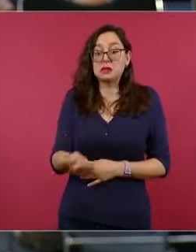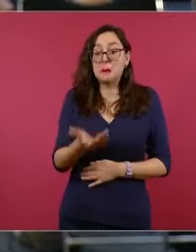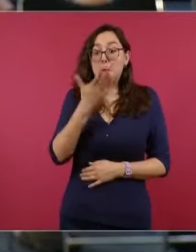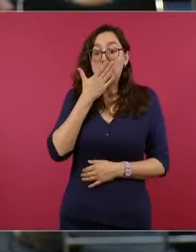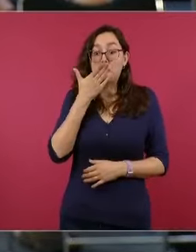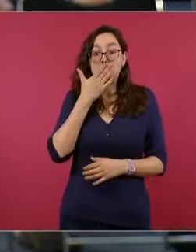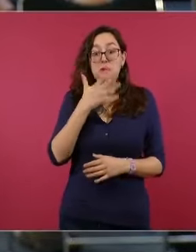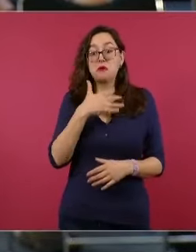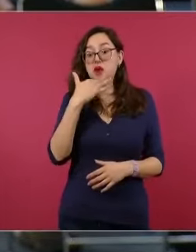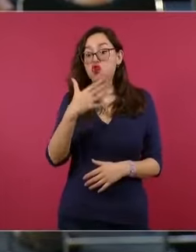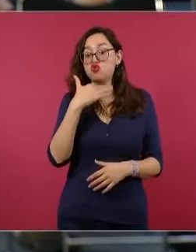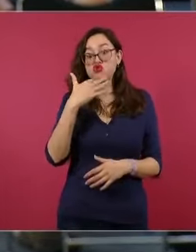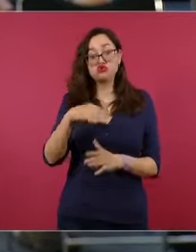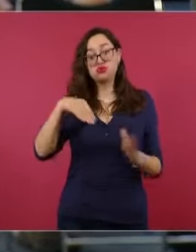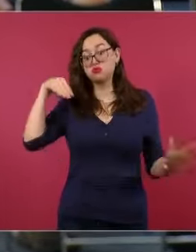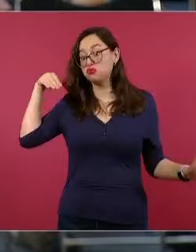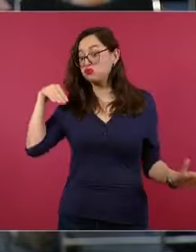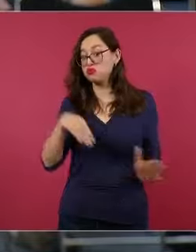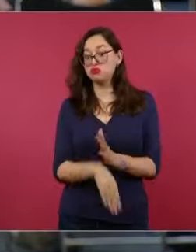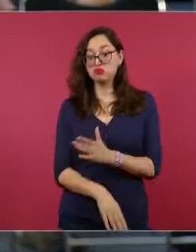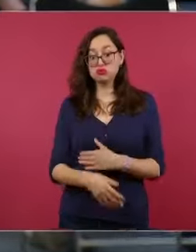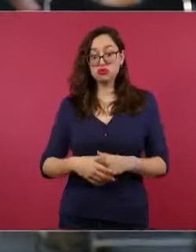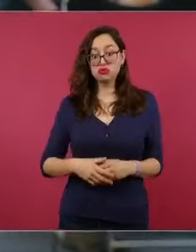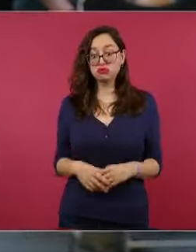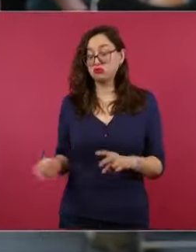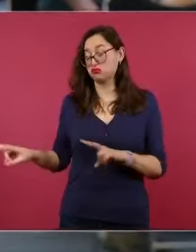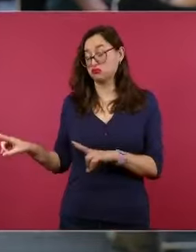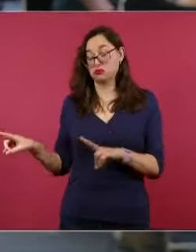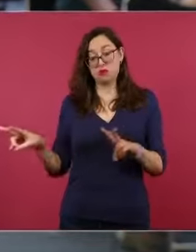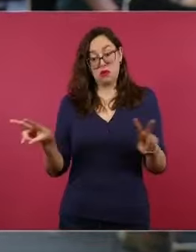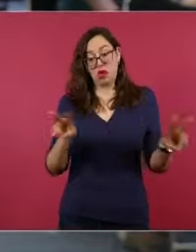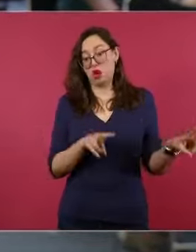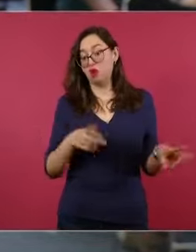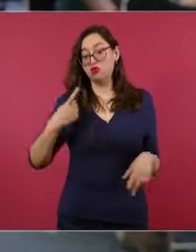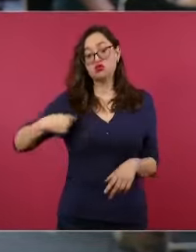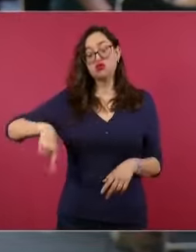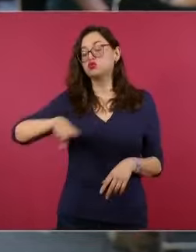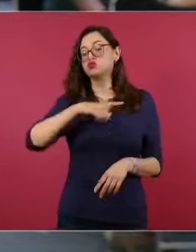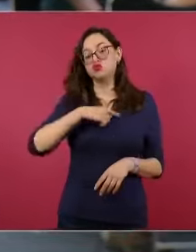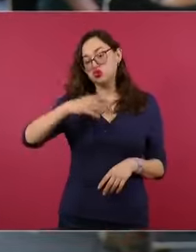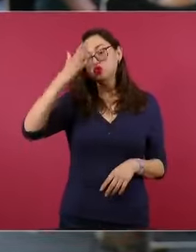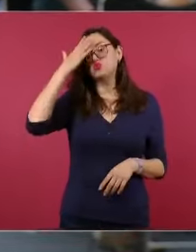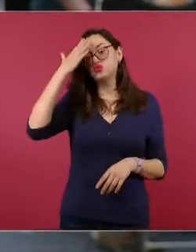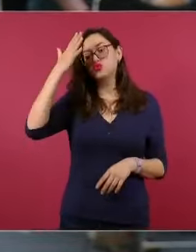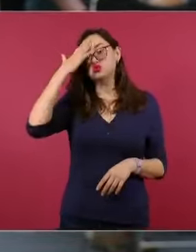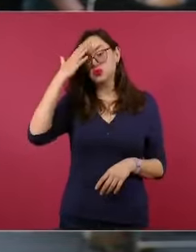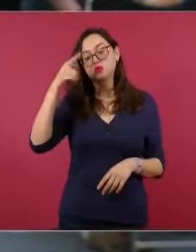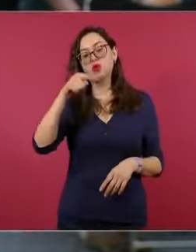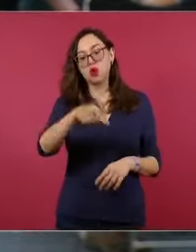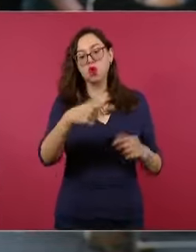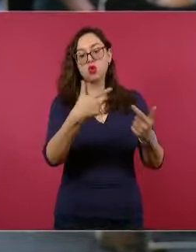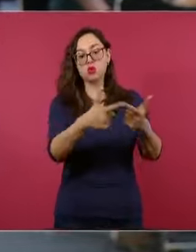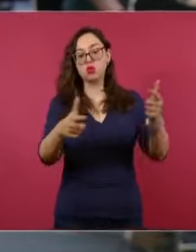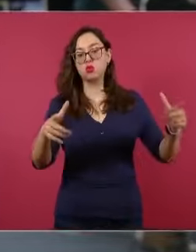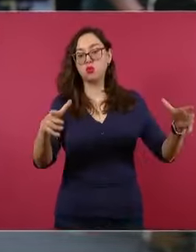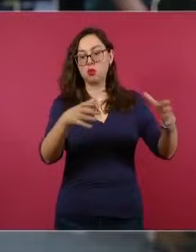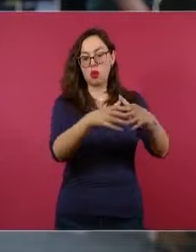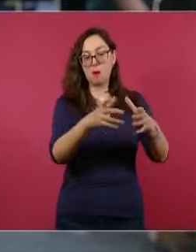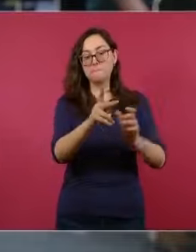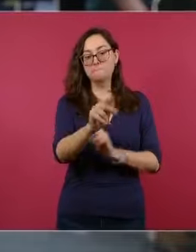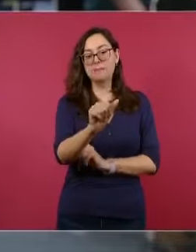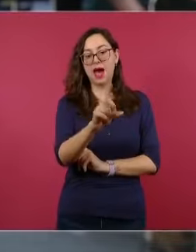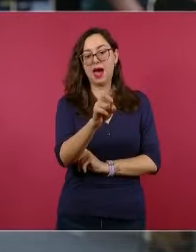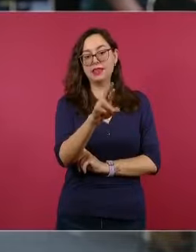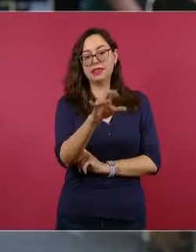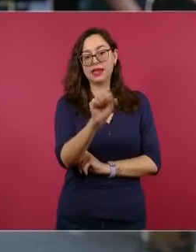Sonora de tanta corrupción presidente Esto es lo que se ve y esto es lo que conocemos porque sabemos de los padres istas pero Imagínese lo que no estamos